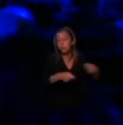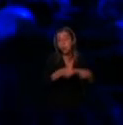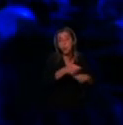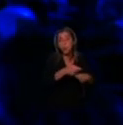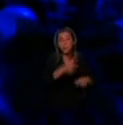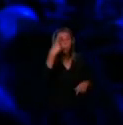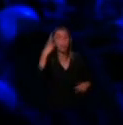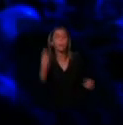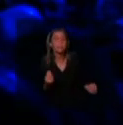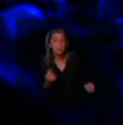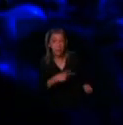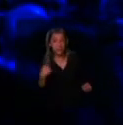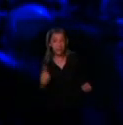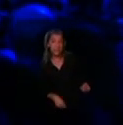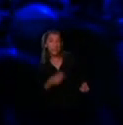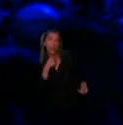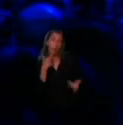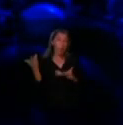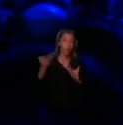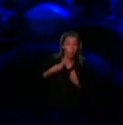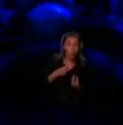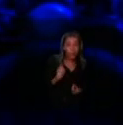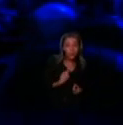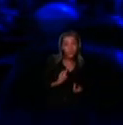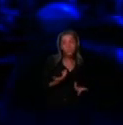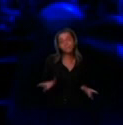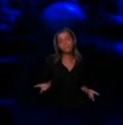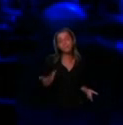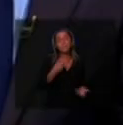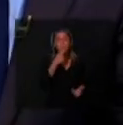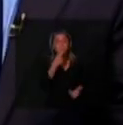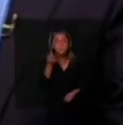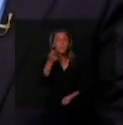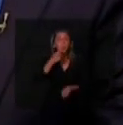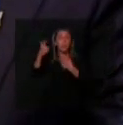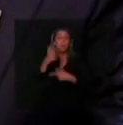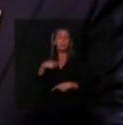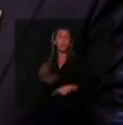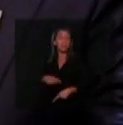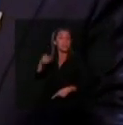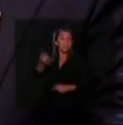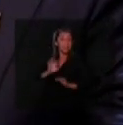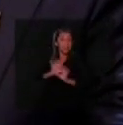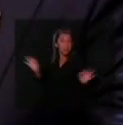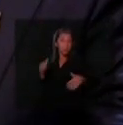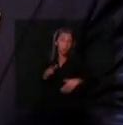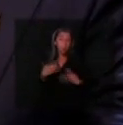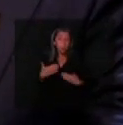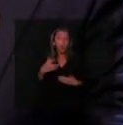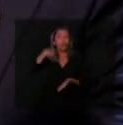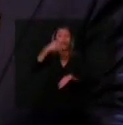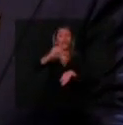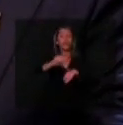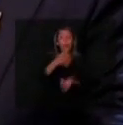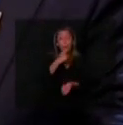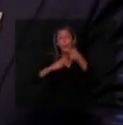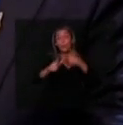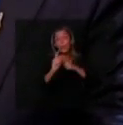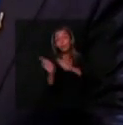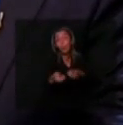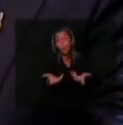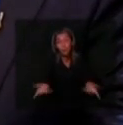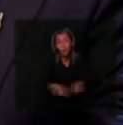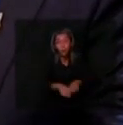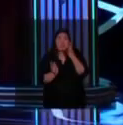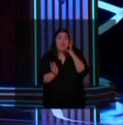desempeñó en el escenario, cómo preguntaba, que no era tan espontáneo, eso estaba preparado y está perfecto. Los debates se